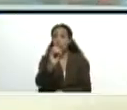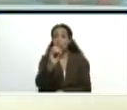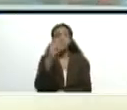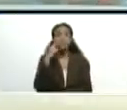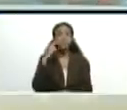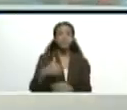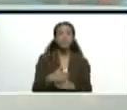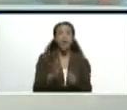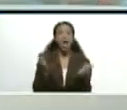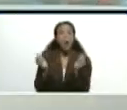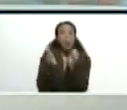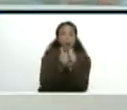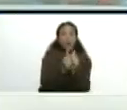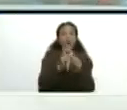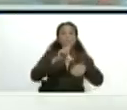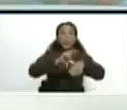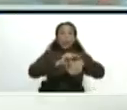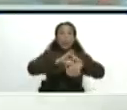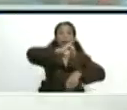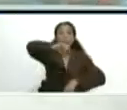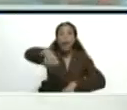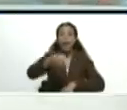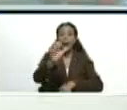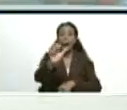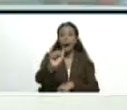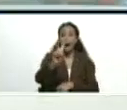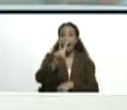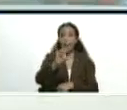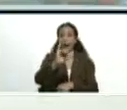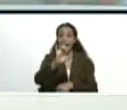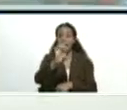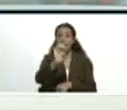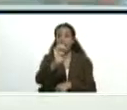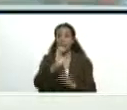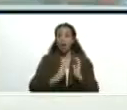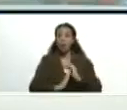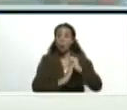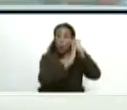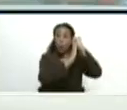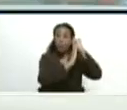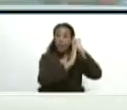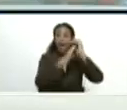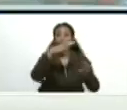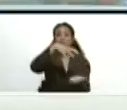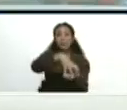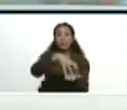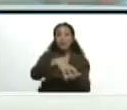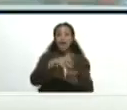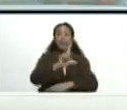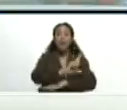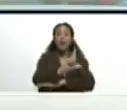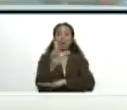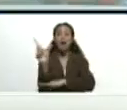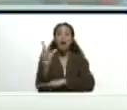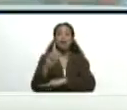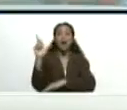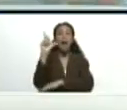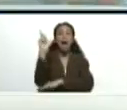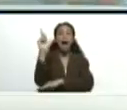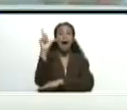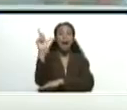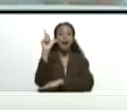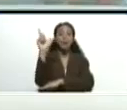acompañado del doctor Javier Carrera, Autoridad Única de Salud del Estado Lara, del alcalde